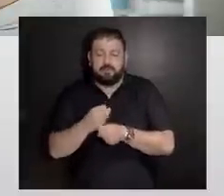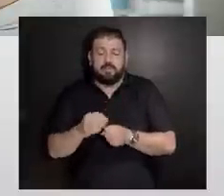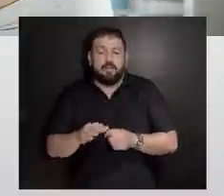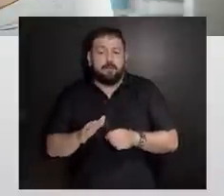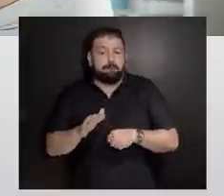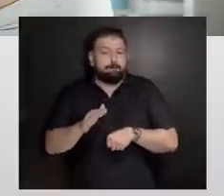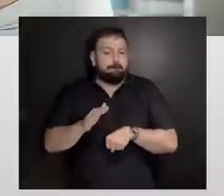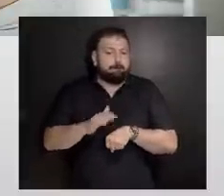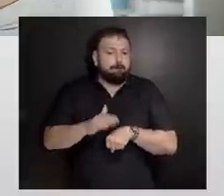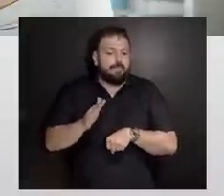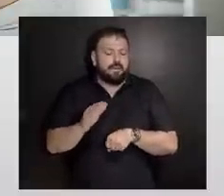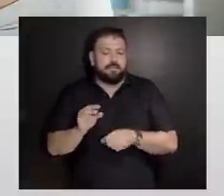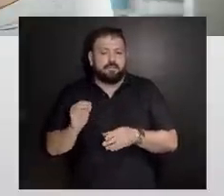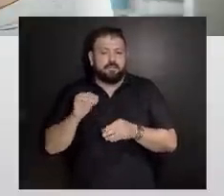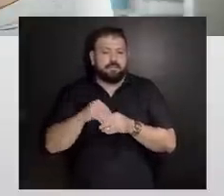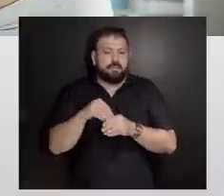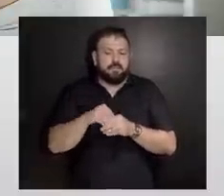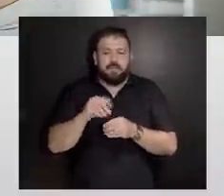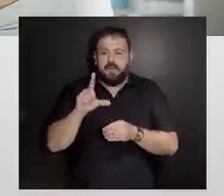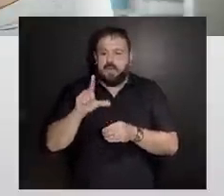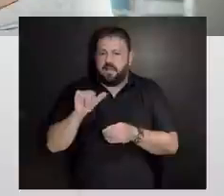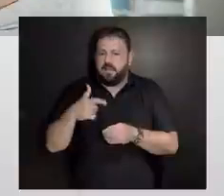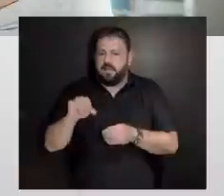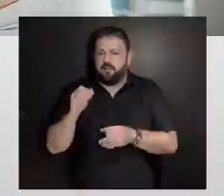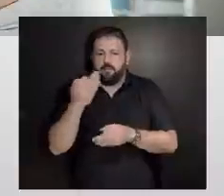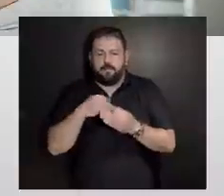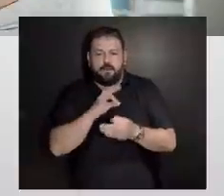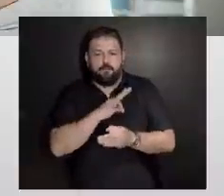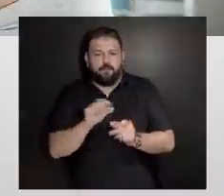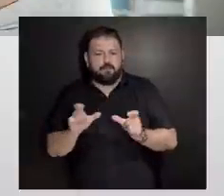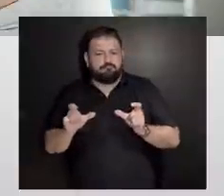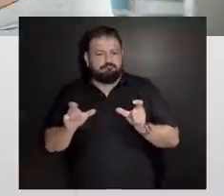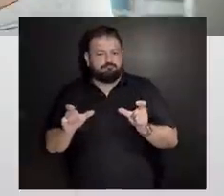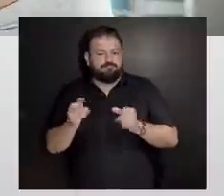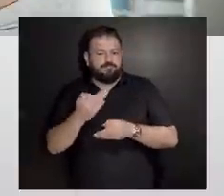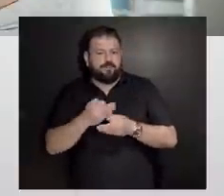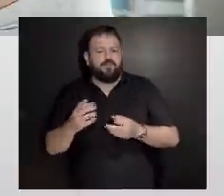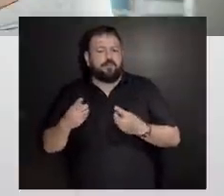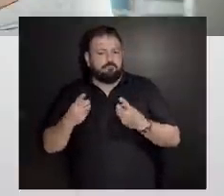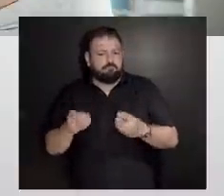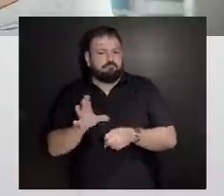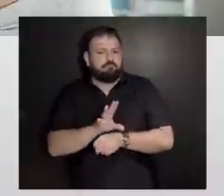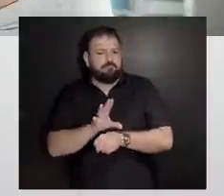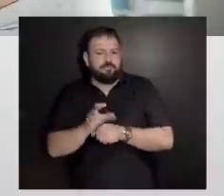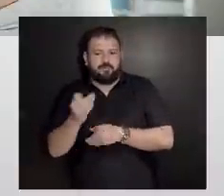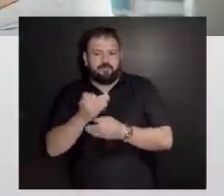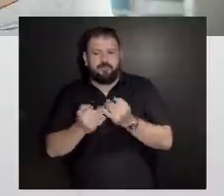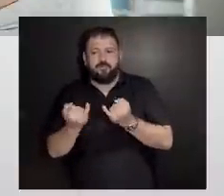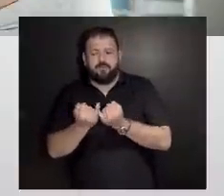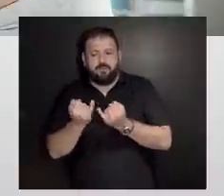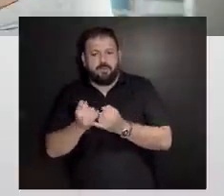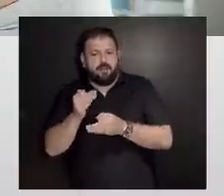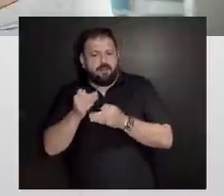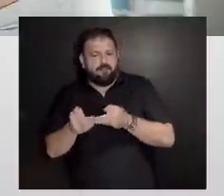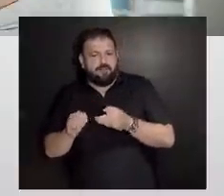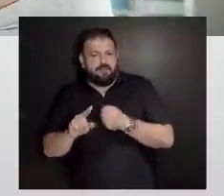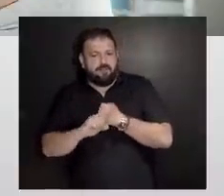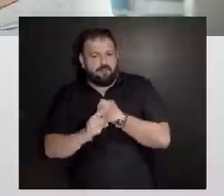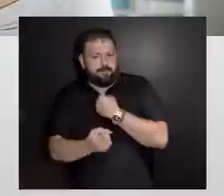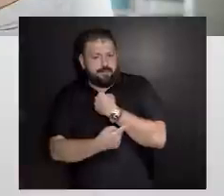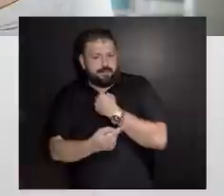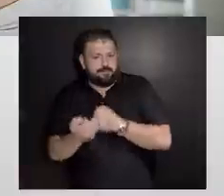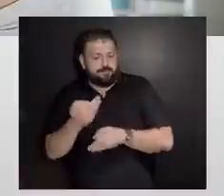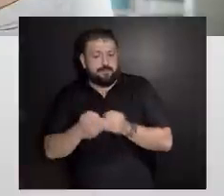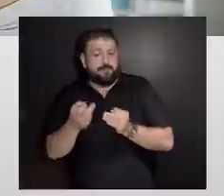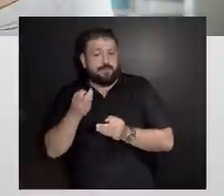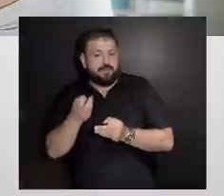incrementar los depósitos de lípidos para cubrir las necesidades de energía al final del embarazo y también ya en la lactancia, ¿no?